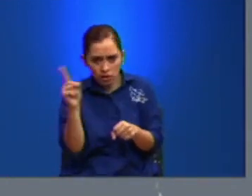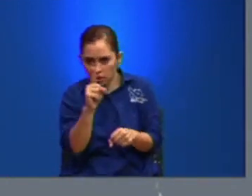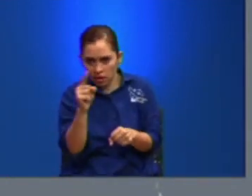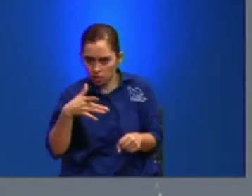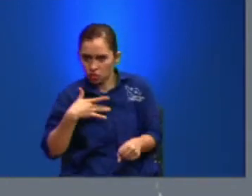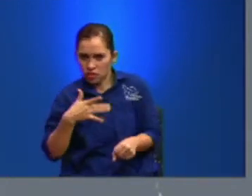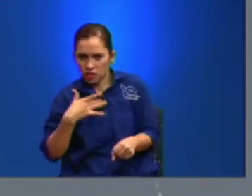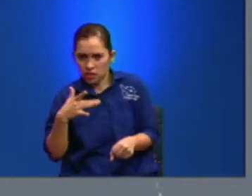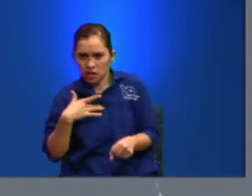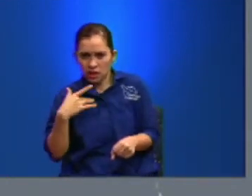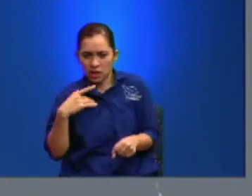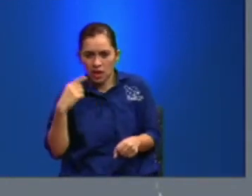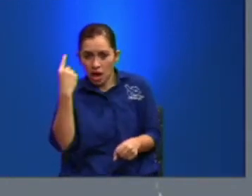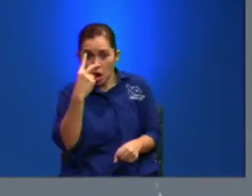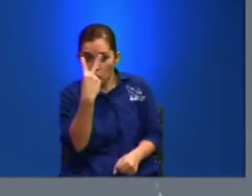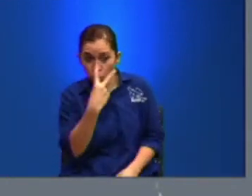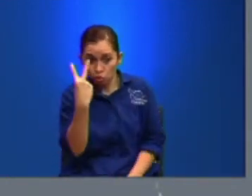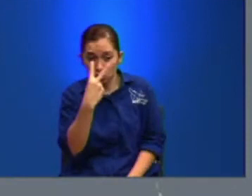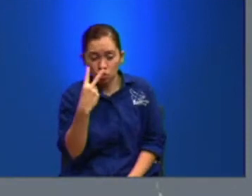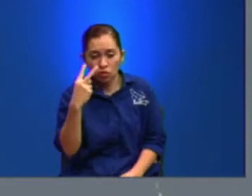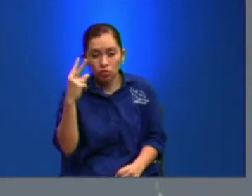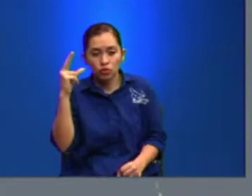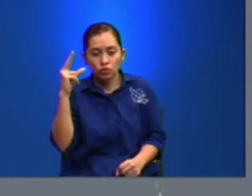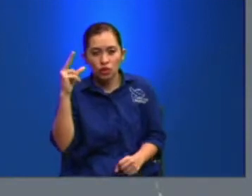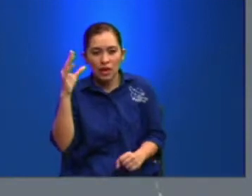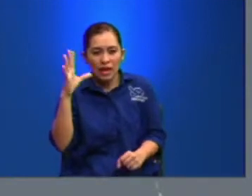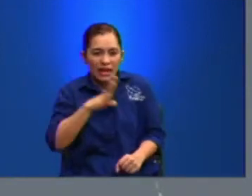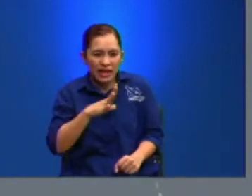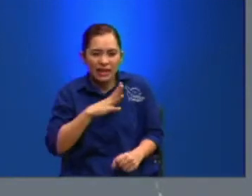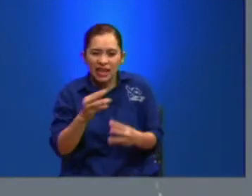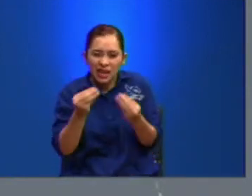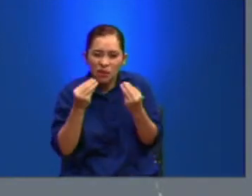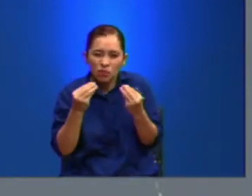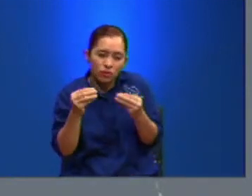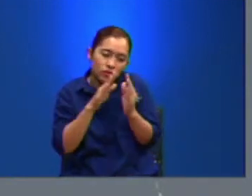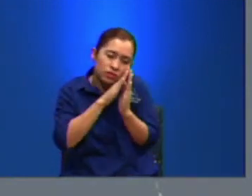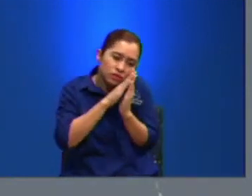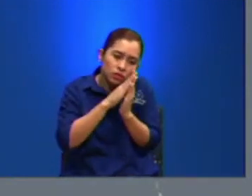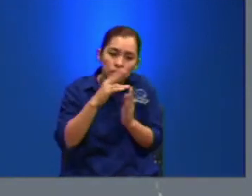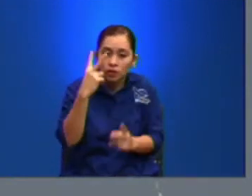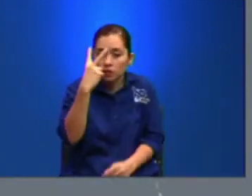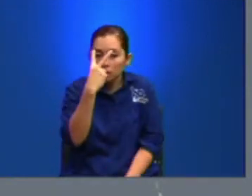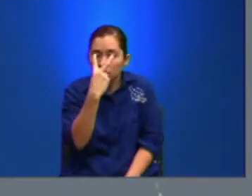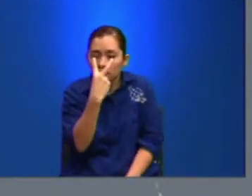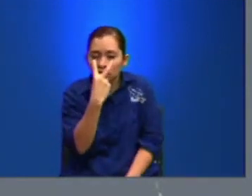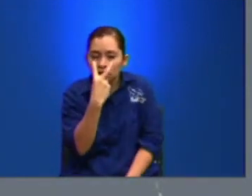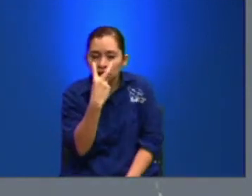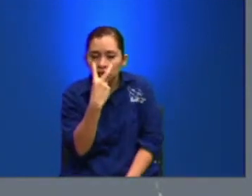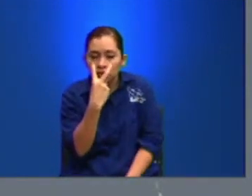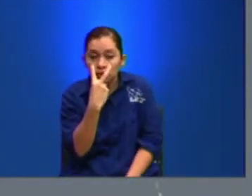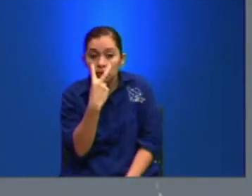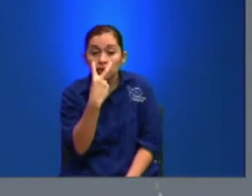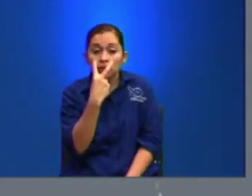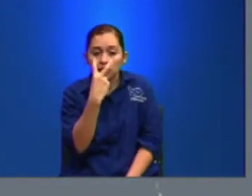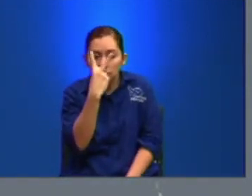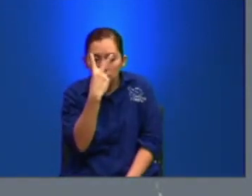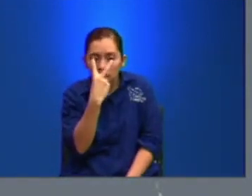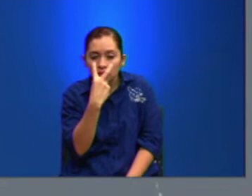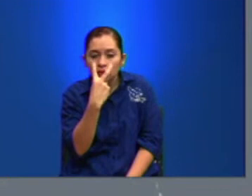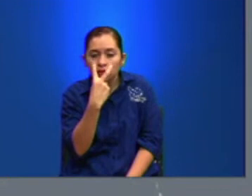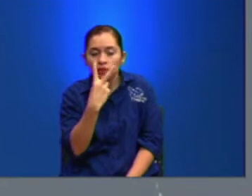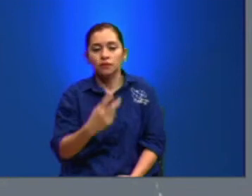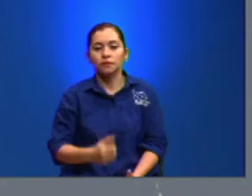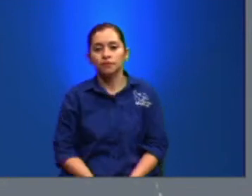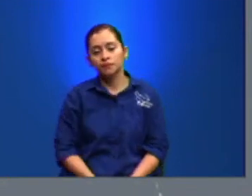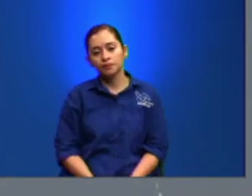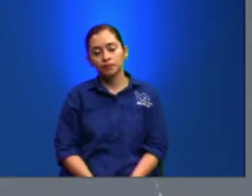hermano cuando el sueño piense que había veces que cuando ando después de predicar me pasaba bastante antes